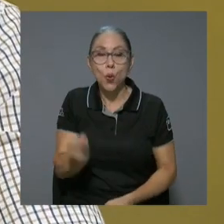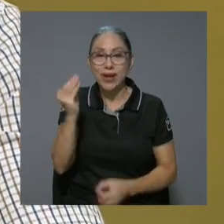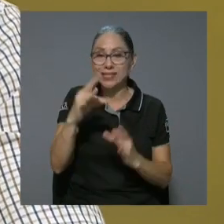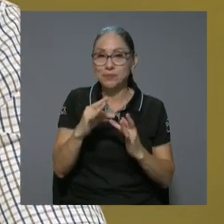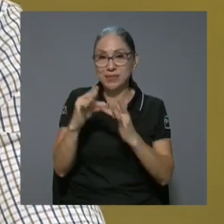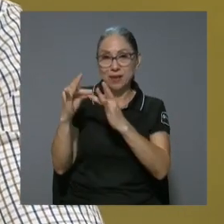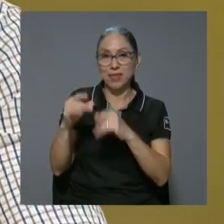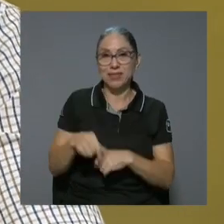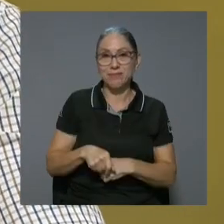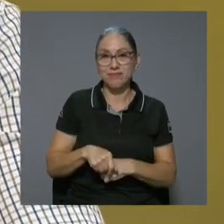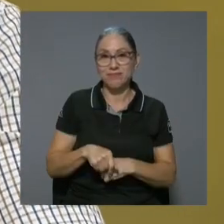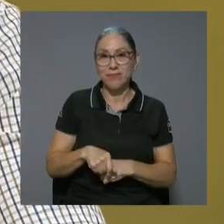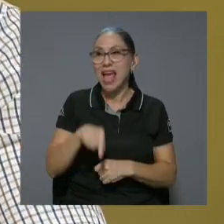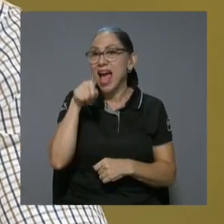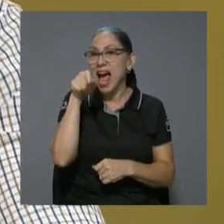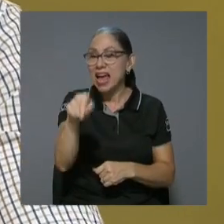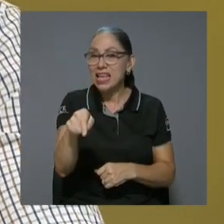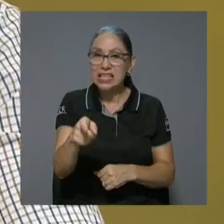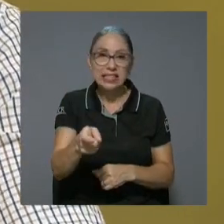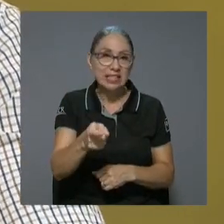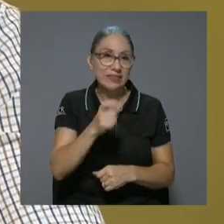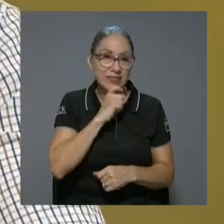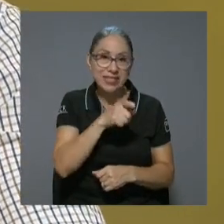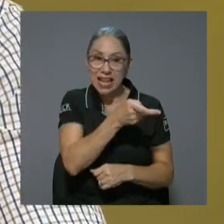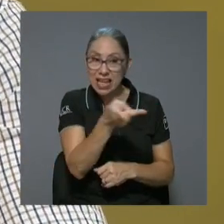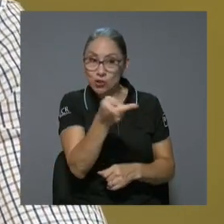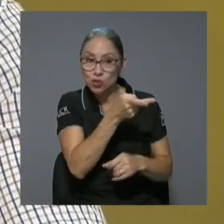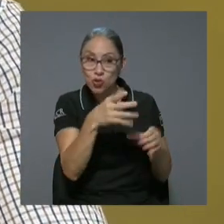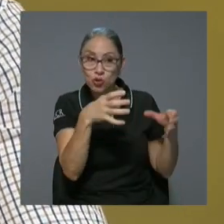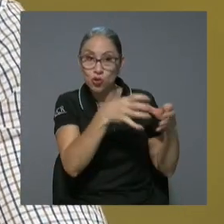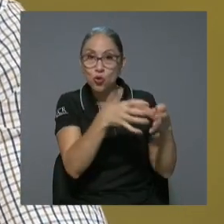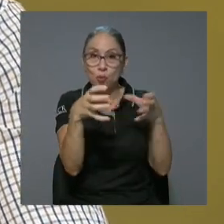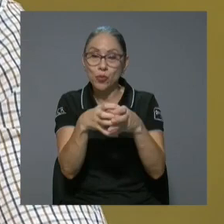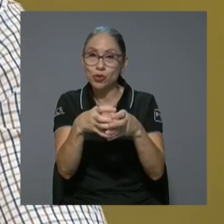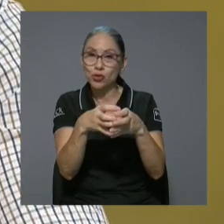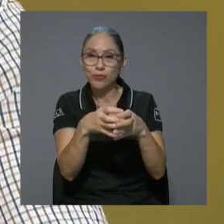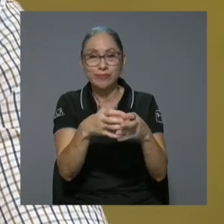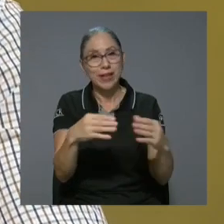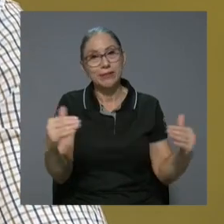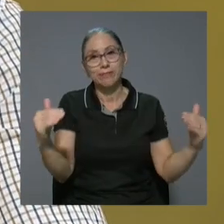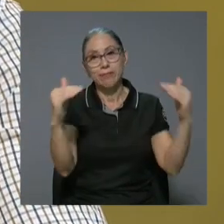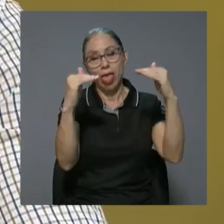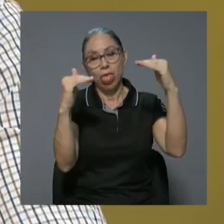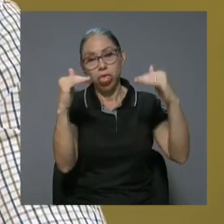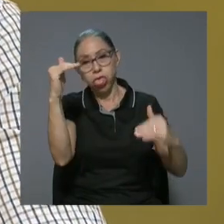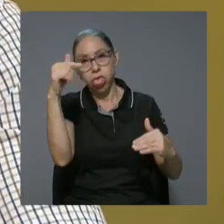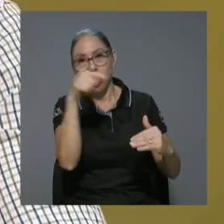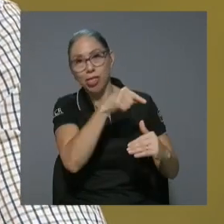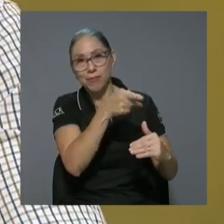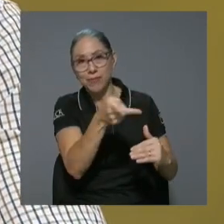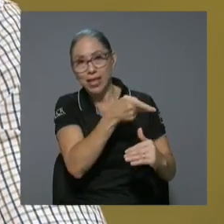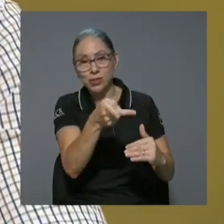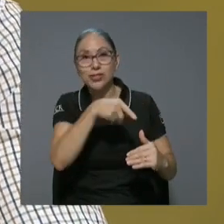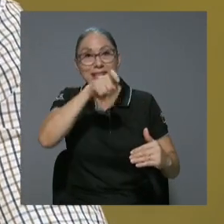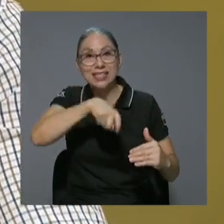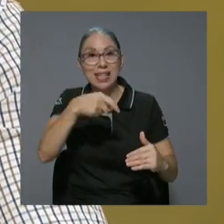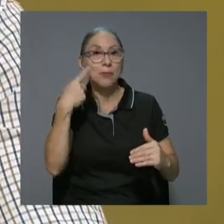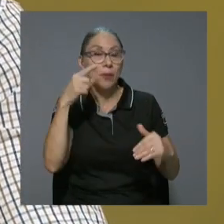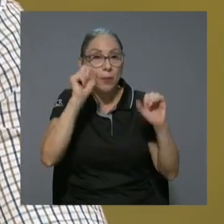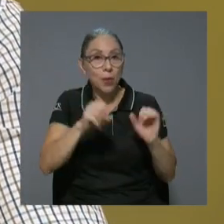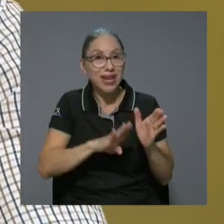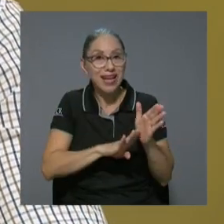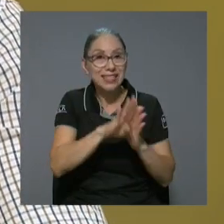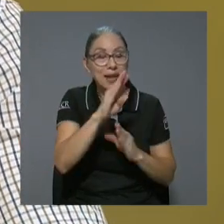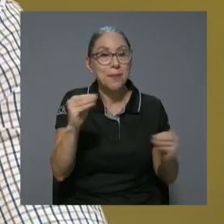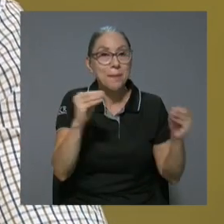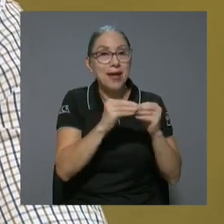una desigualdad enorme en el acceso de esos dos segmentos de población, que son además la parte que nos queda en el mercado de trabajo para poder crecer más rápido. Y para